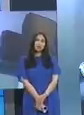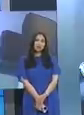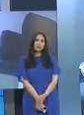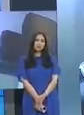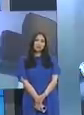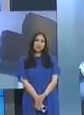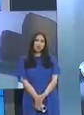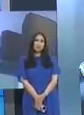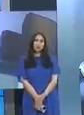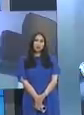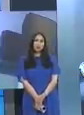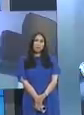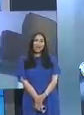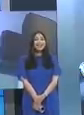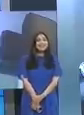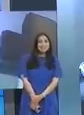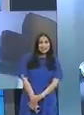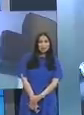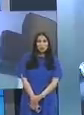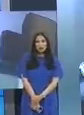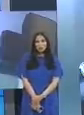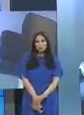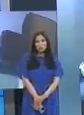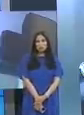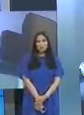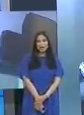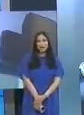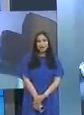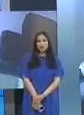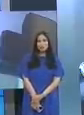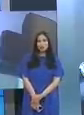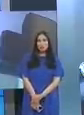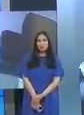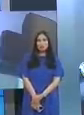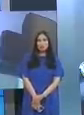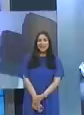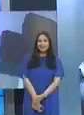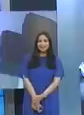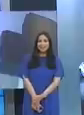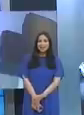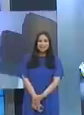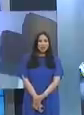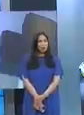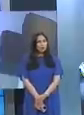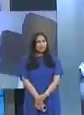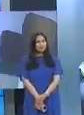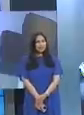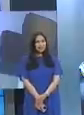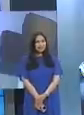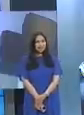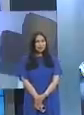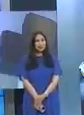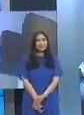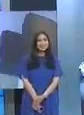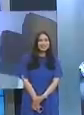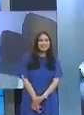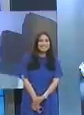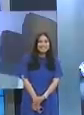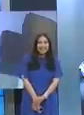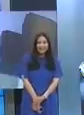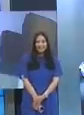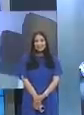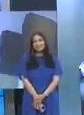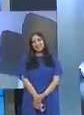que vas a acumular puntos Texaco por tu compra. Sigue acumulando puntos y canjealos por combustible gratis. Si aún no estás registrado,